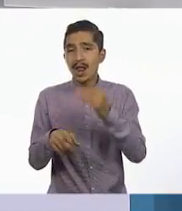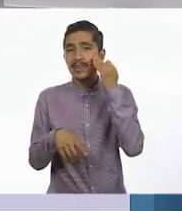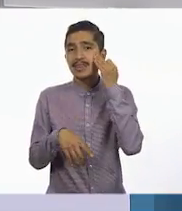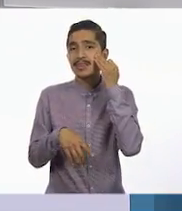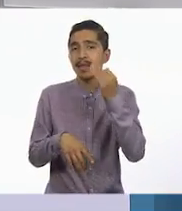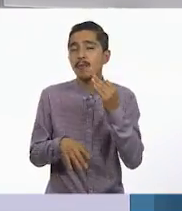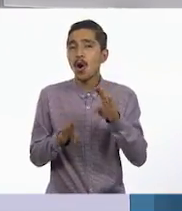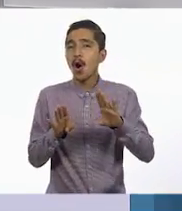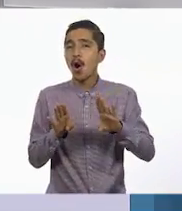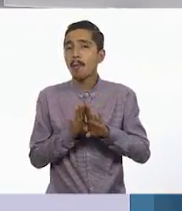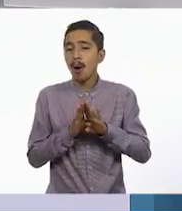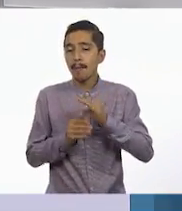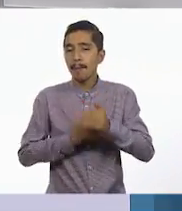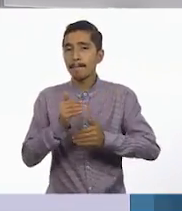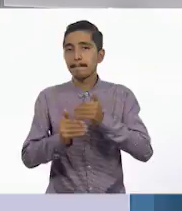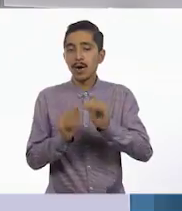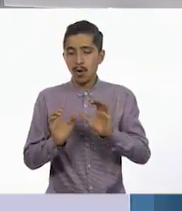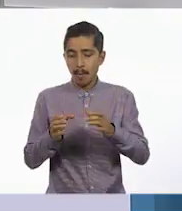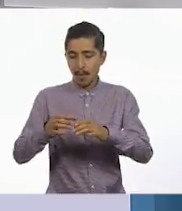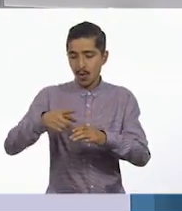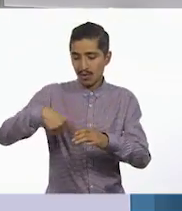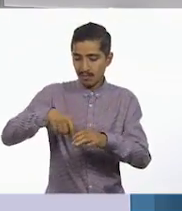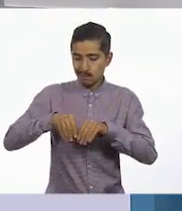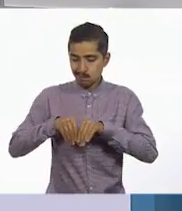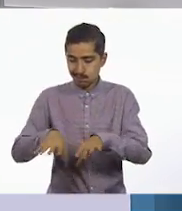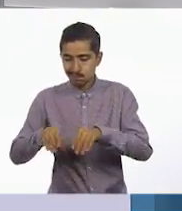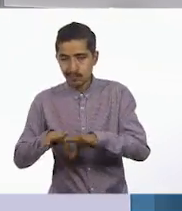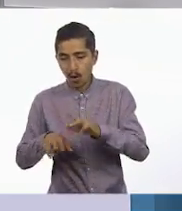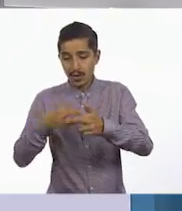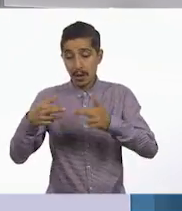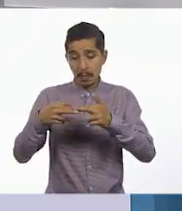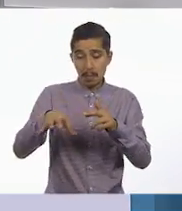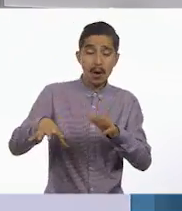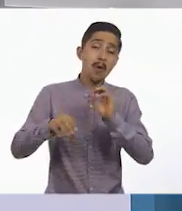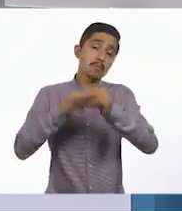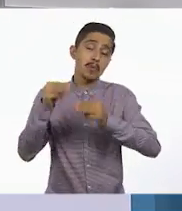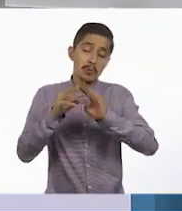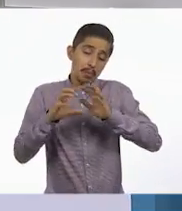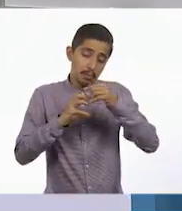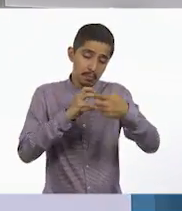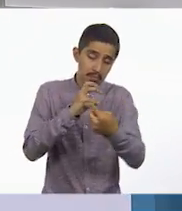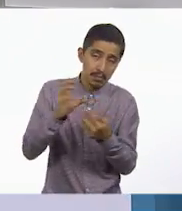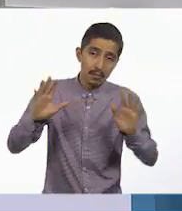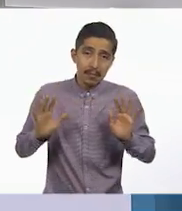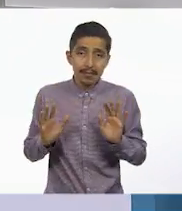se van compartiendo en una comunidad, región o lugar del mundo. Por ejemplo,